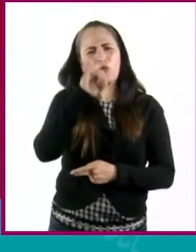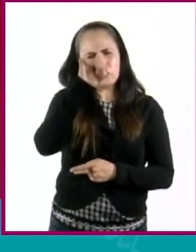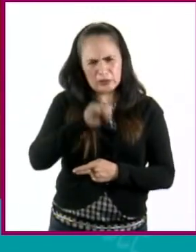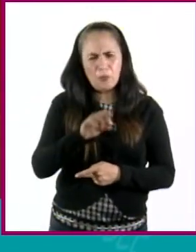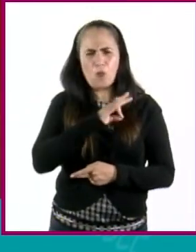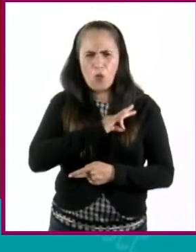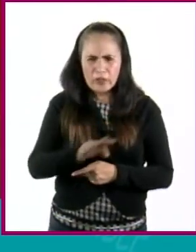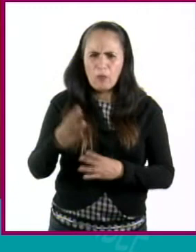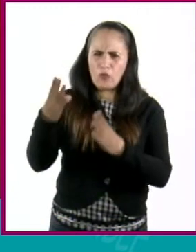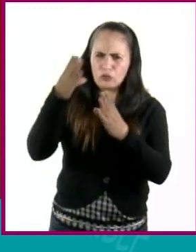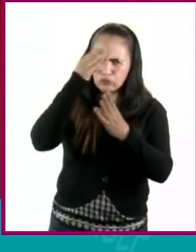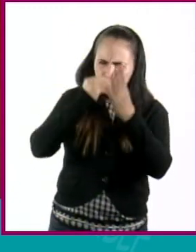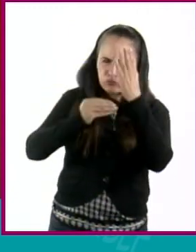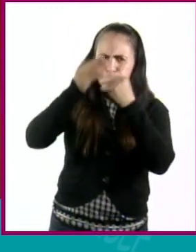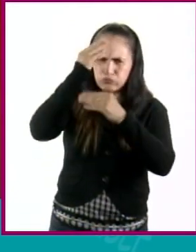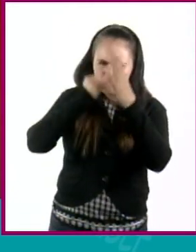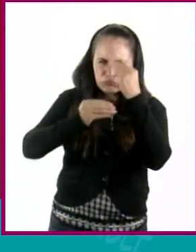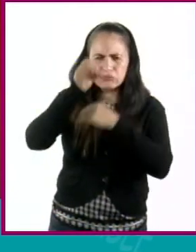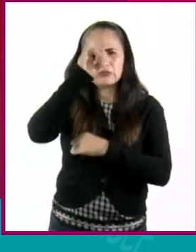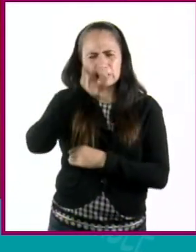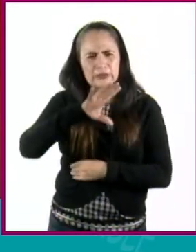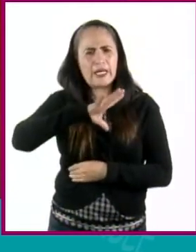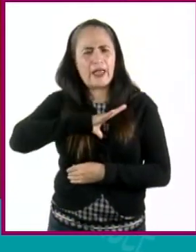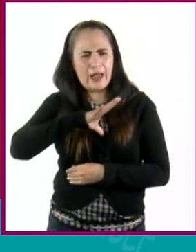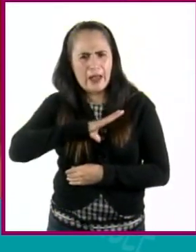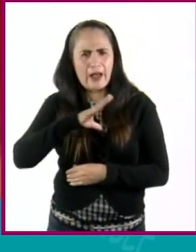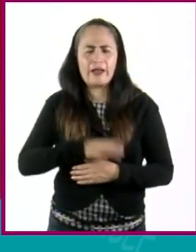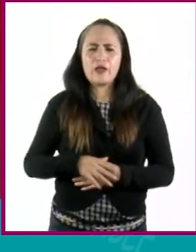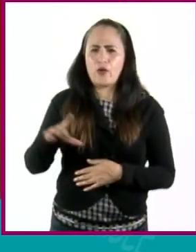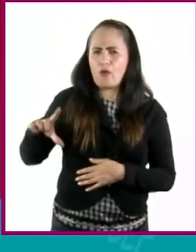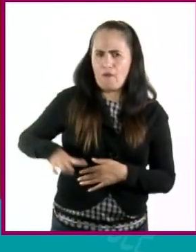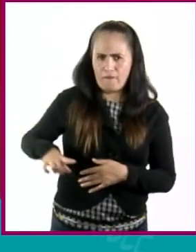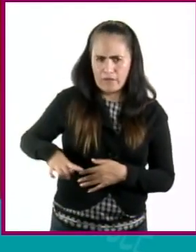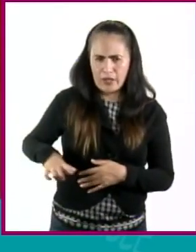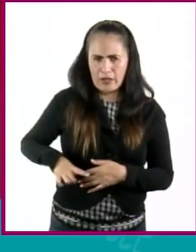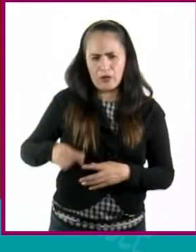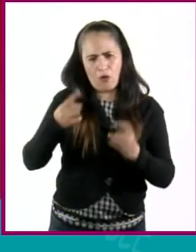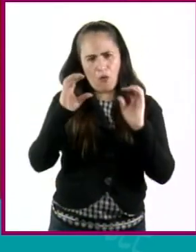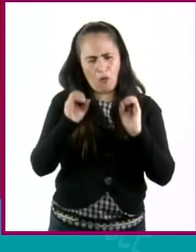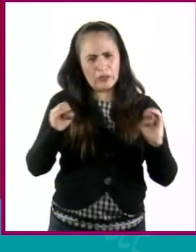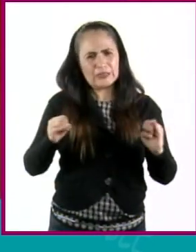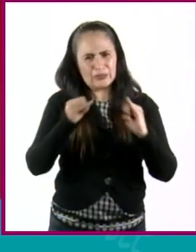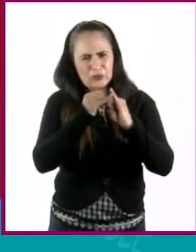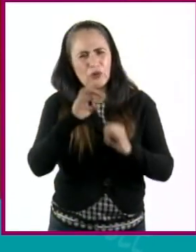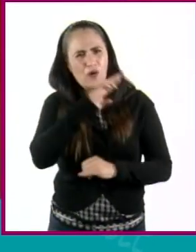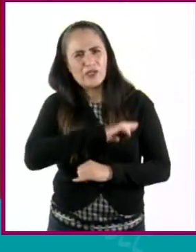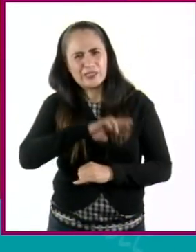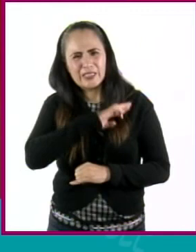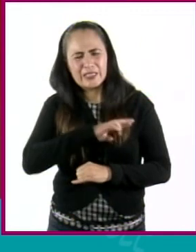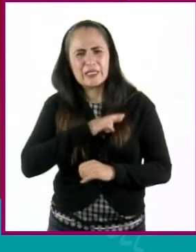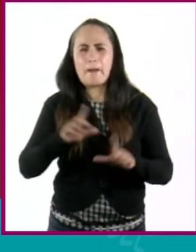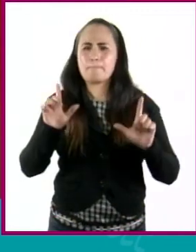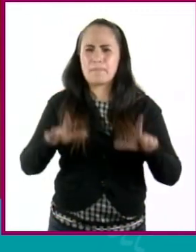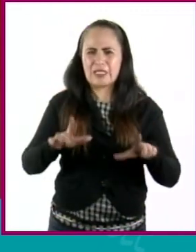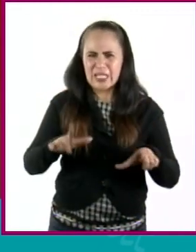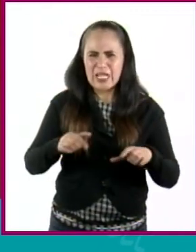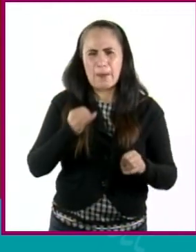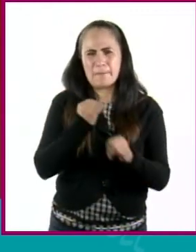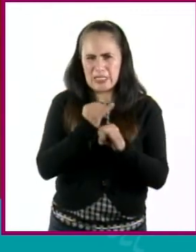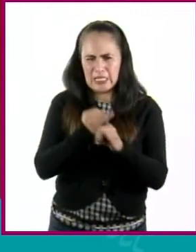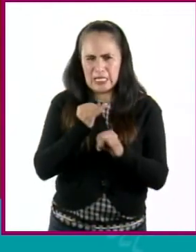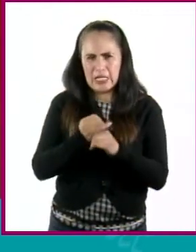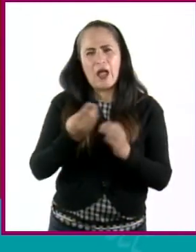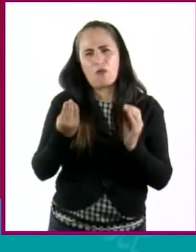todo esto. Actualmente existen tanto recursos del gobierno como instituciones privadas que, por ejemplo, en páginas de internet